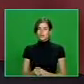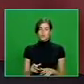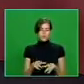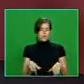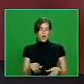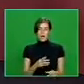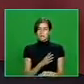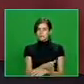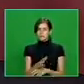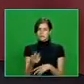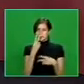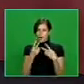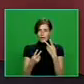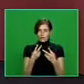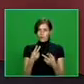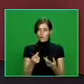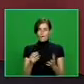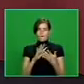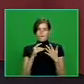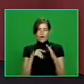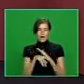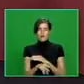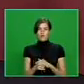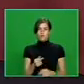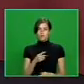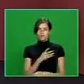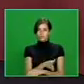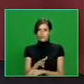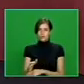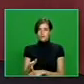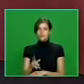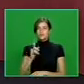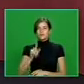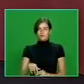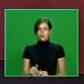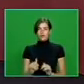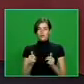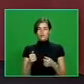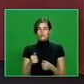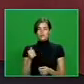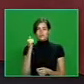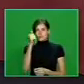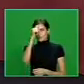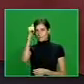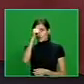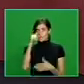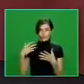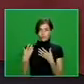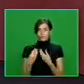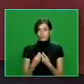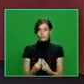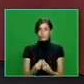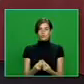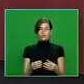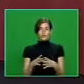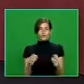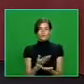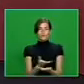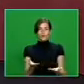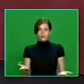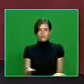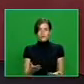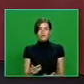por sector barrio por barrio Y a partir de este fin de semana junto con todos ustedes